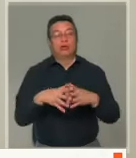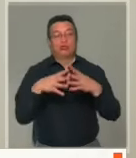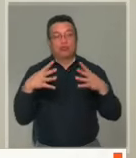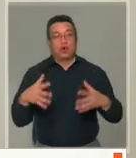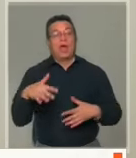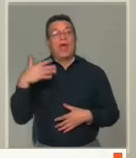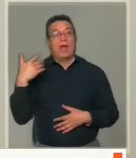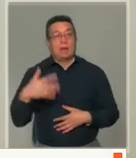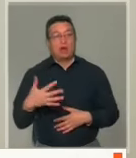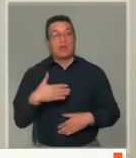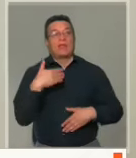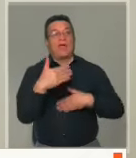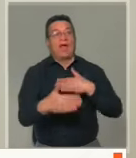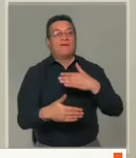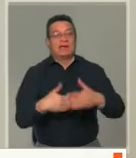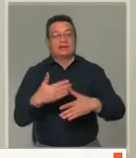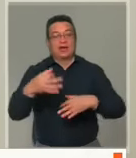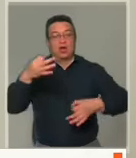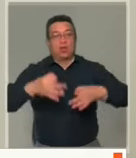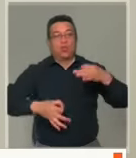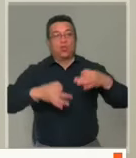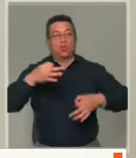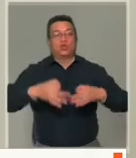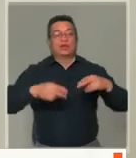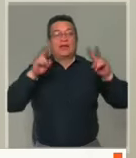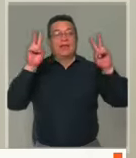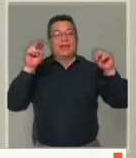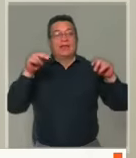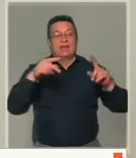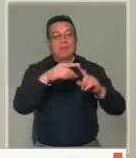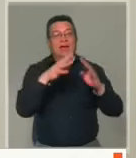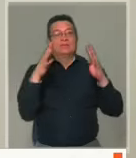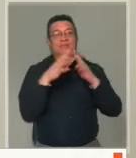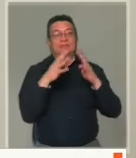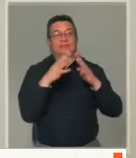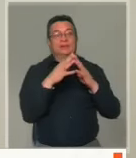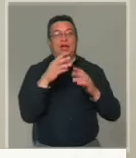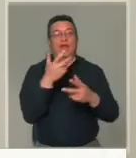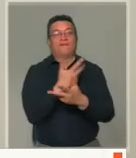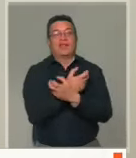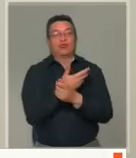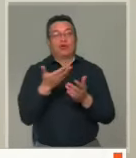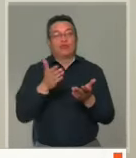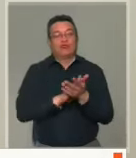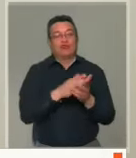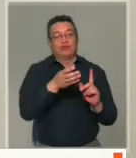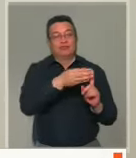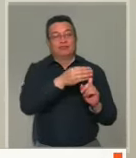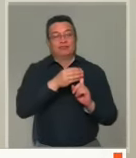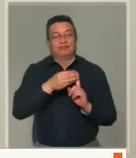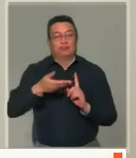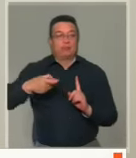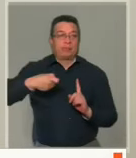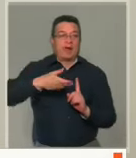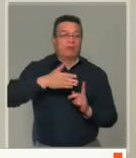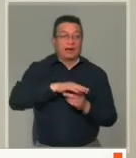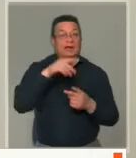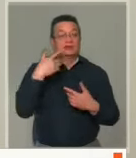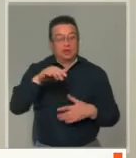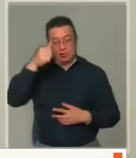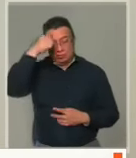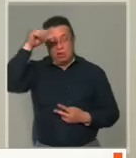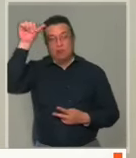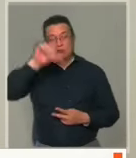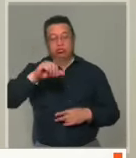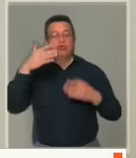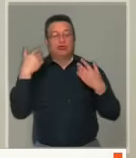en avanzar hacia la justicia en el caso del teniente Ronald Ojeda. Ya existe una condena en esta